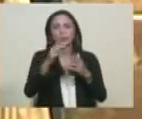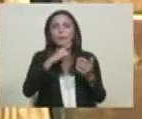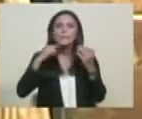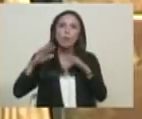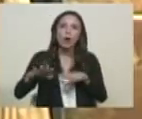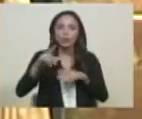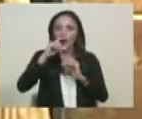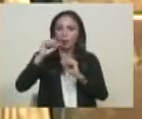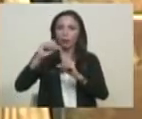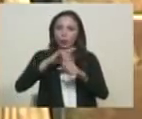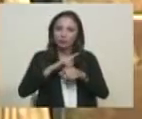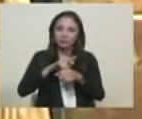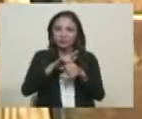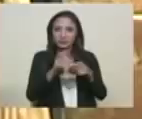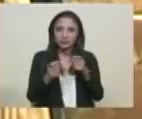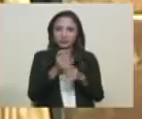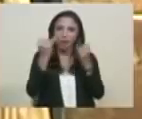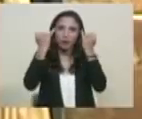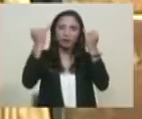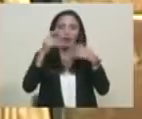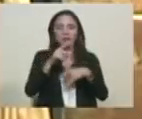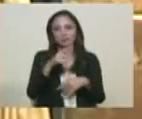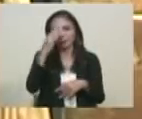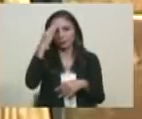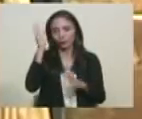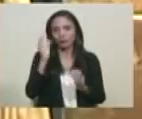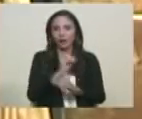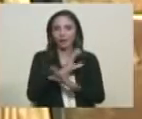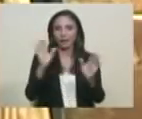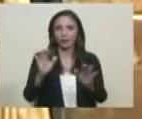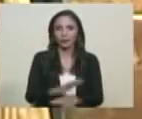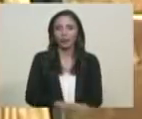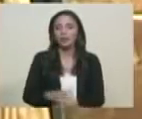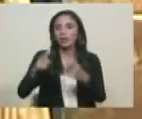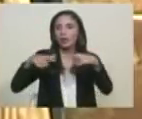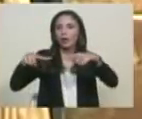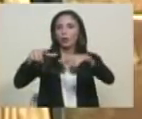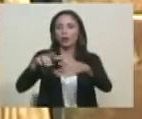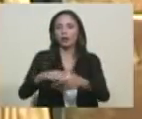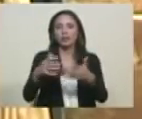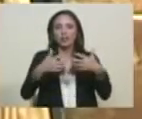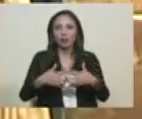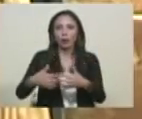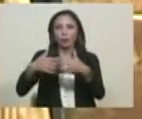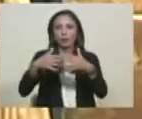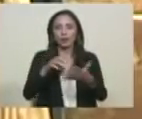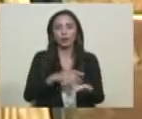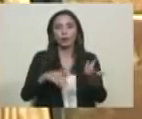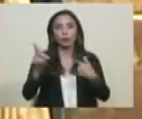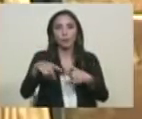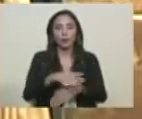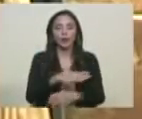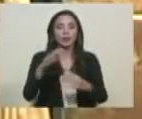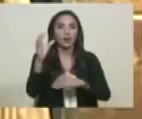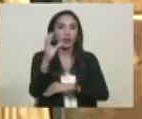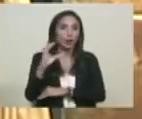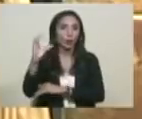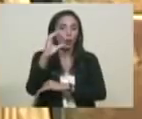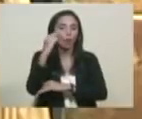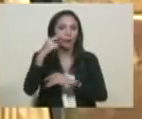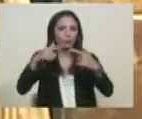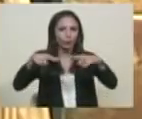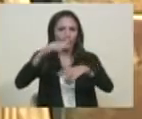Yo sé quién fue el criminal que dio la orden desde el Palacio de Nariño, Casa Presidencial de Bogotá,